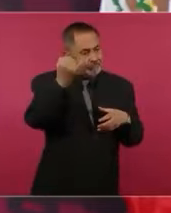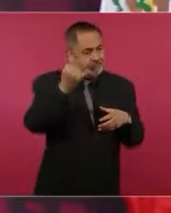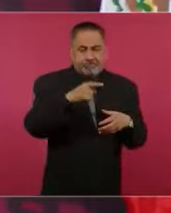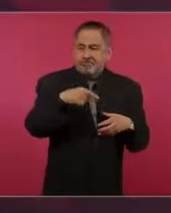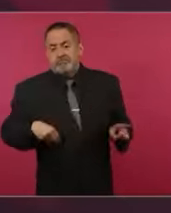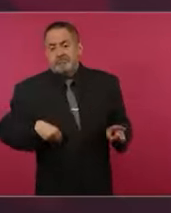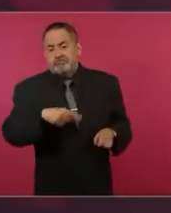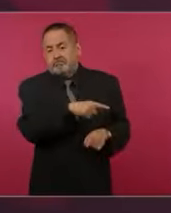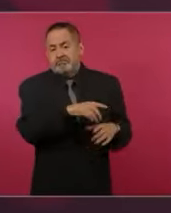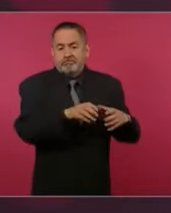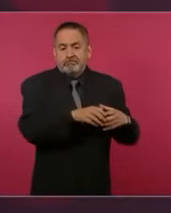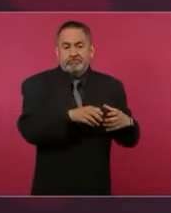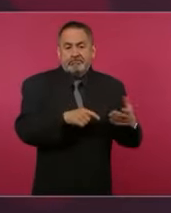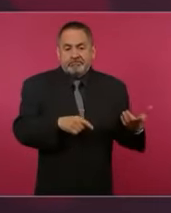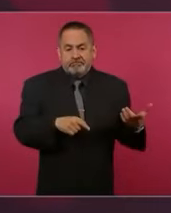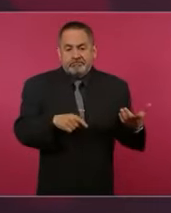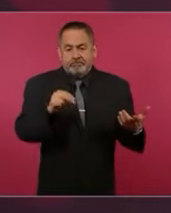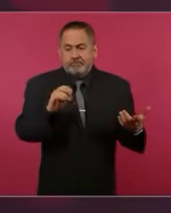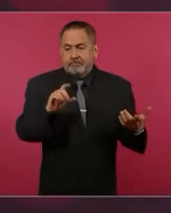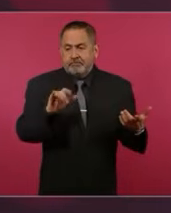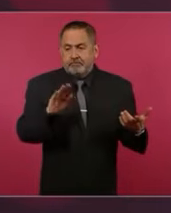educativo. No